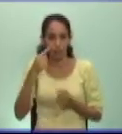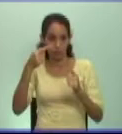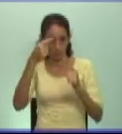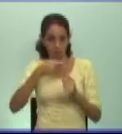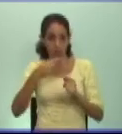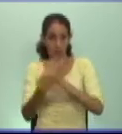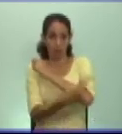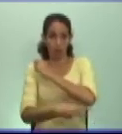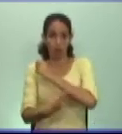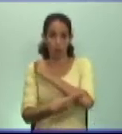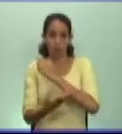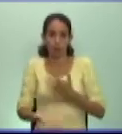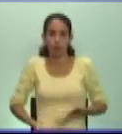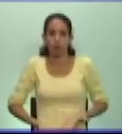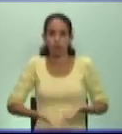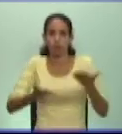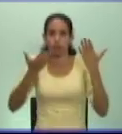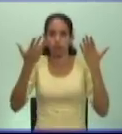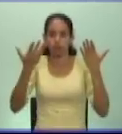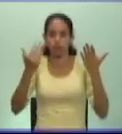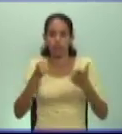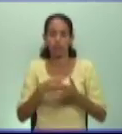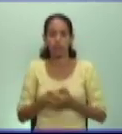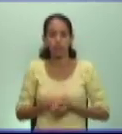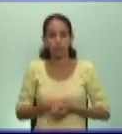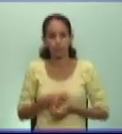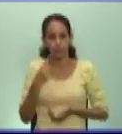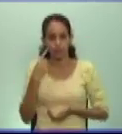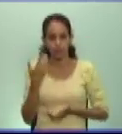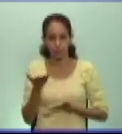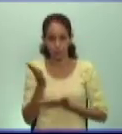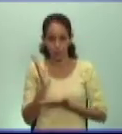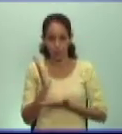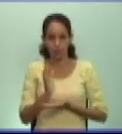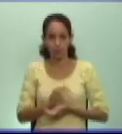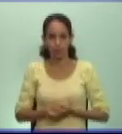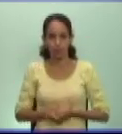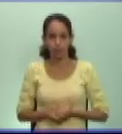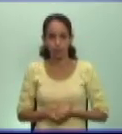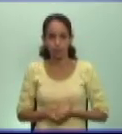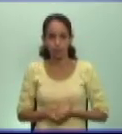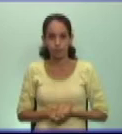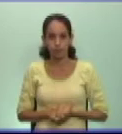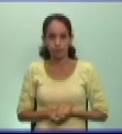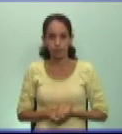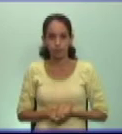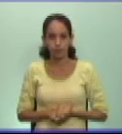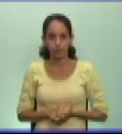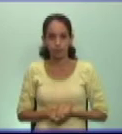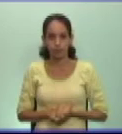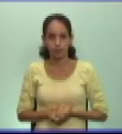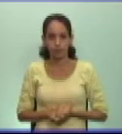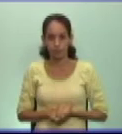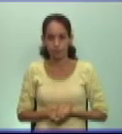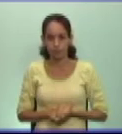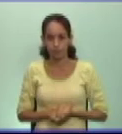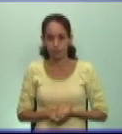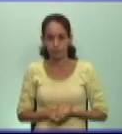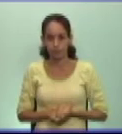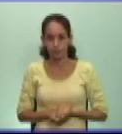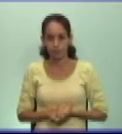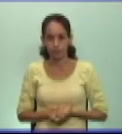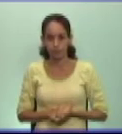Perú, Argentina, Uruguay, Bolivia. Recuerden la actividad del Che en Bolivia en este periodo. Chile, la llegada al